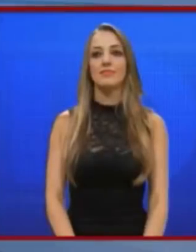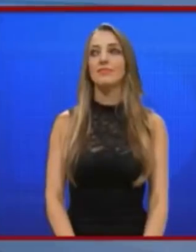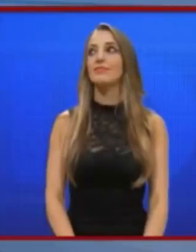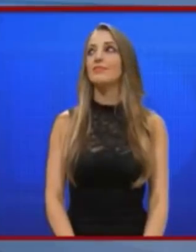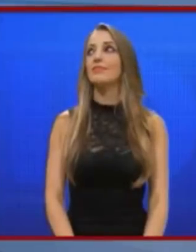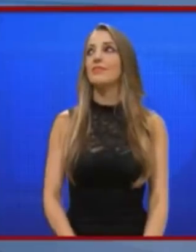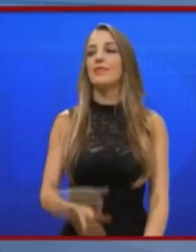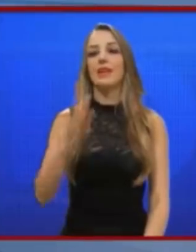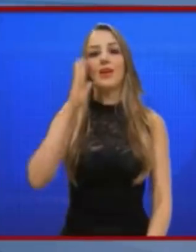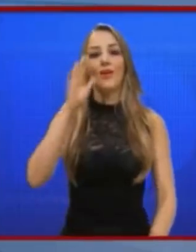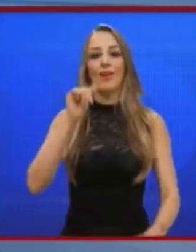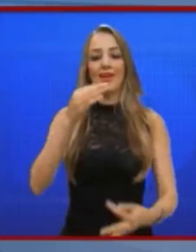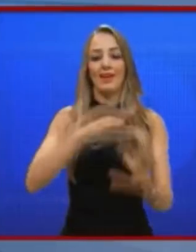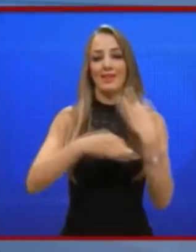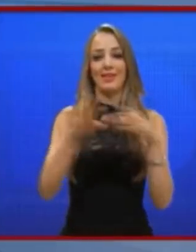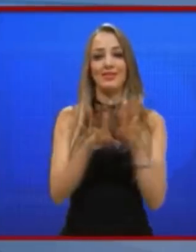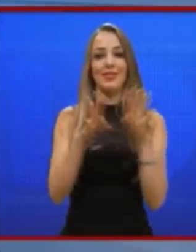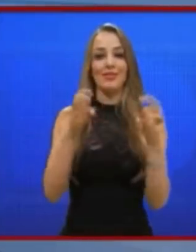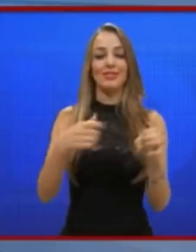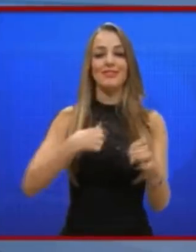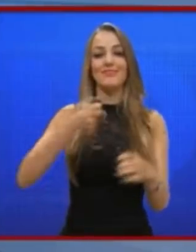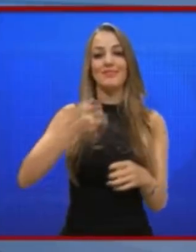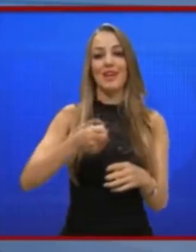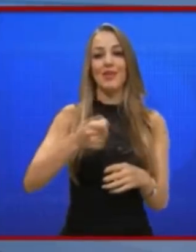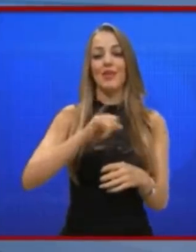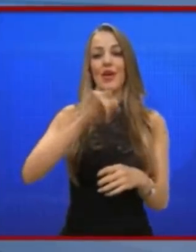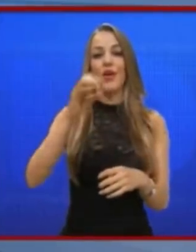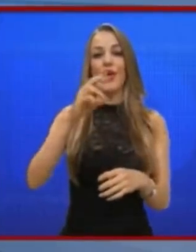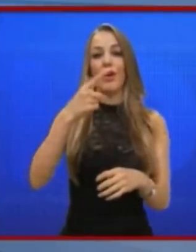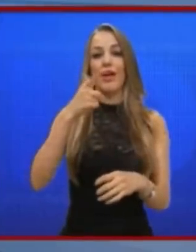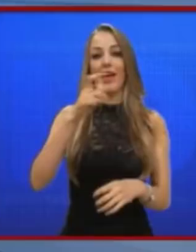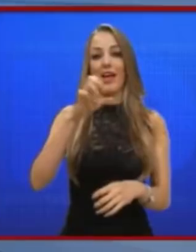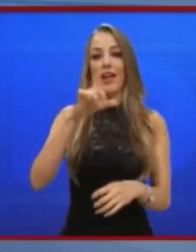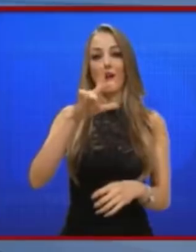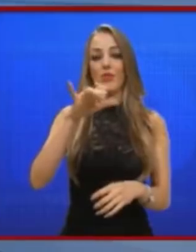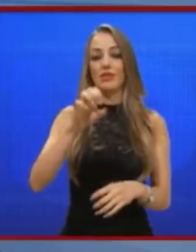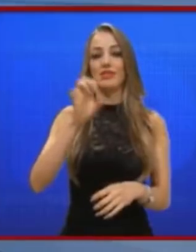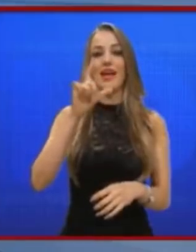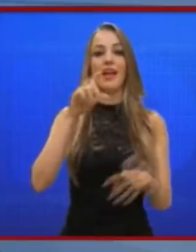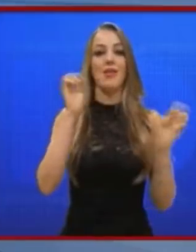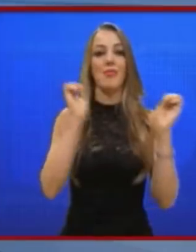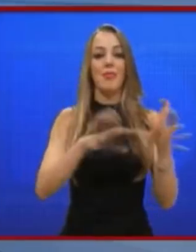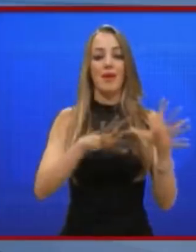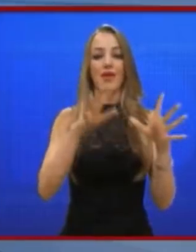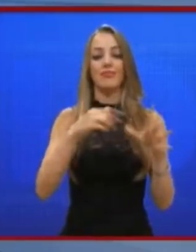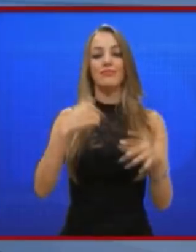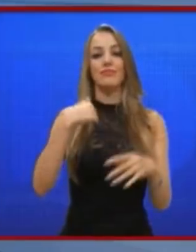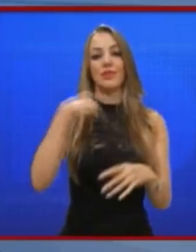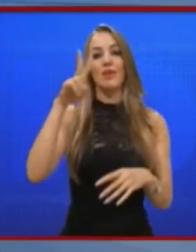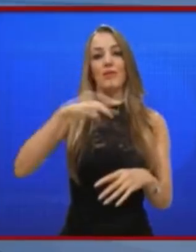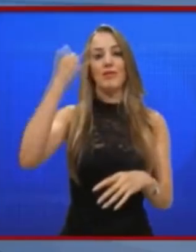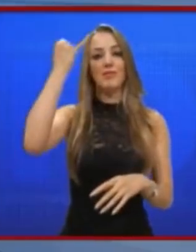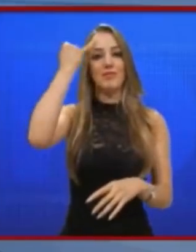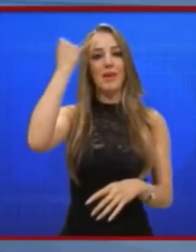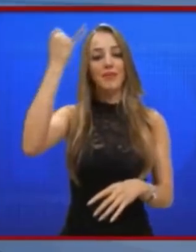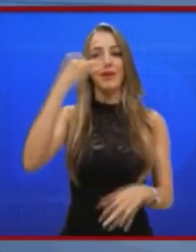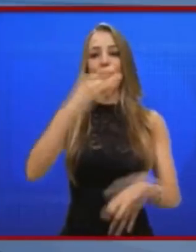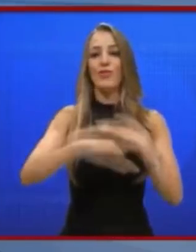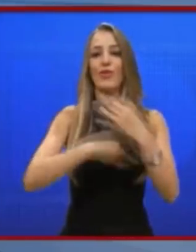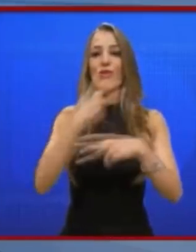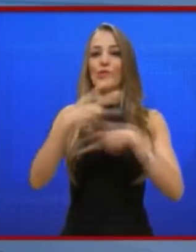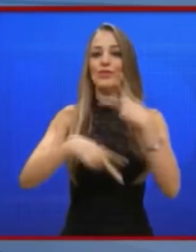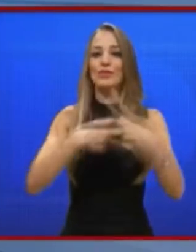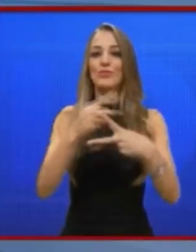Hola, ¿cómo estás? Saludándote tu amigo Jorge Luis el Mago con un tema que me imagino que va a revolucionar